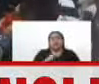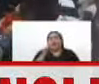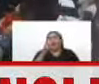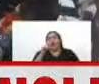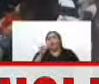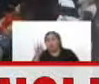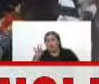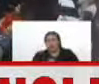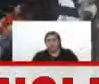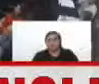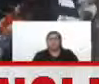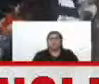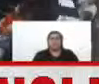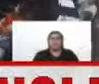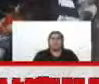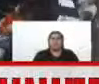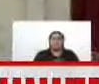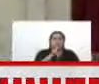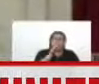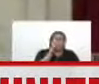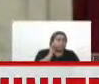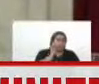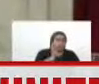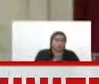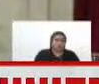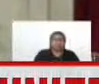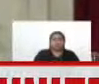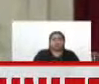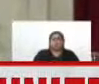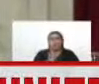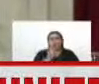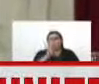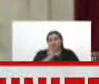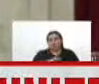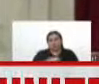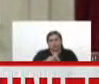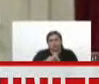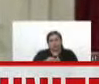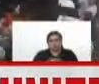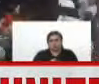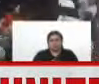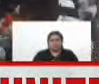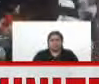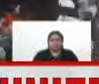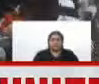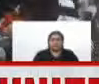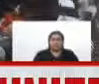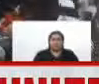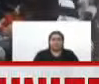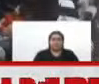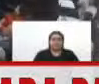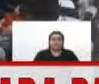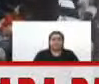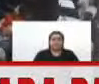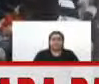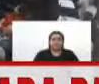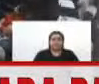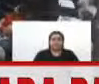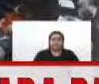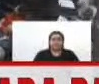constitucionalmente corresponda al Congreso, sí, puede ser ejercida por el presidente a través de decretos de necesidad y urgencia,